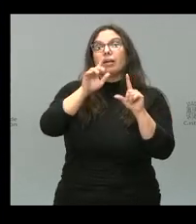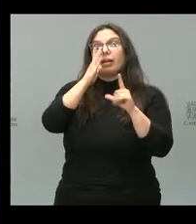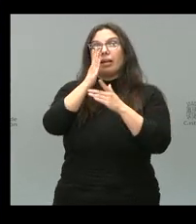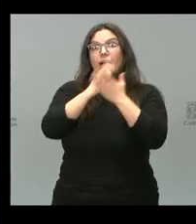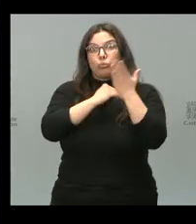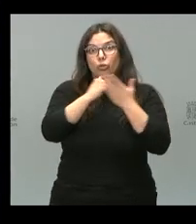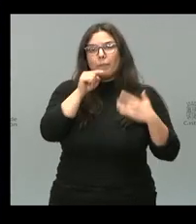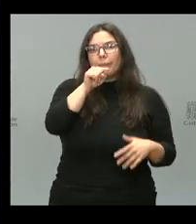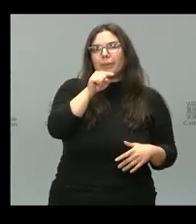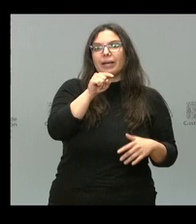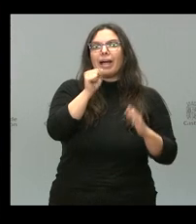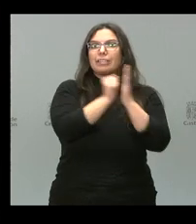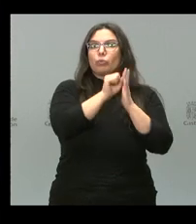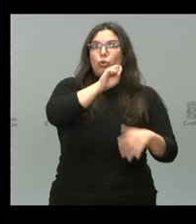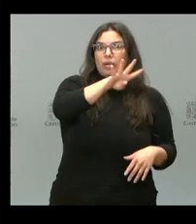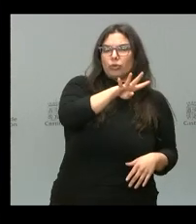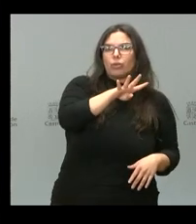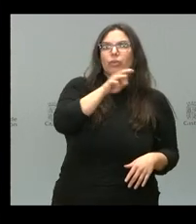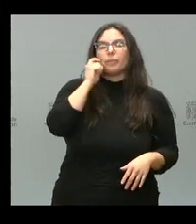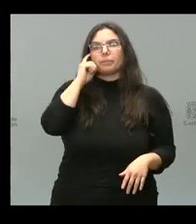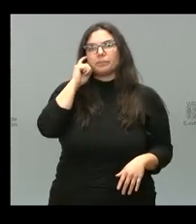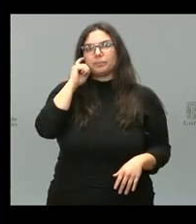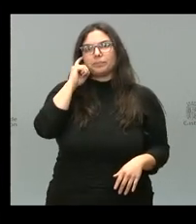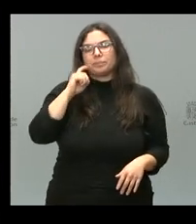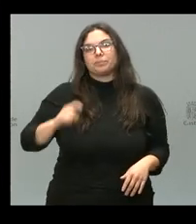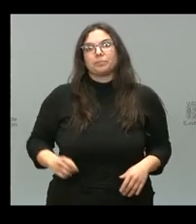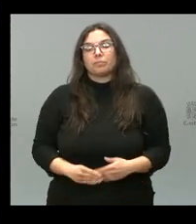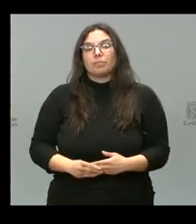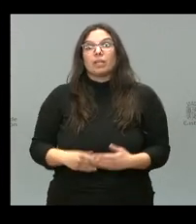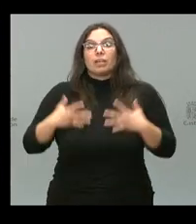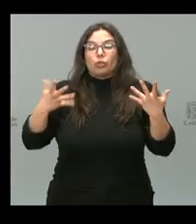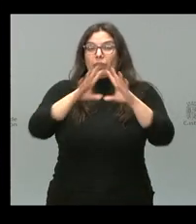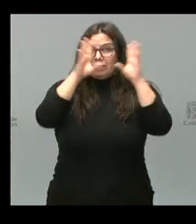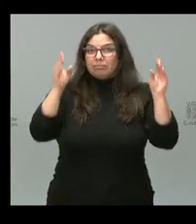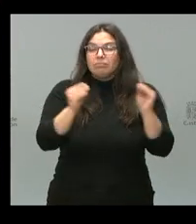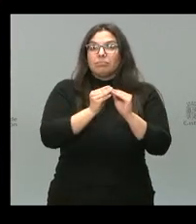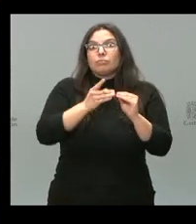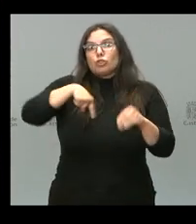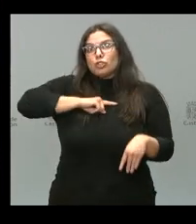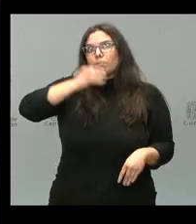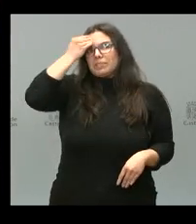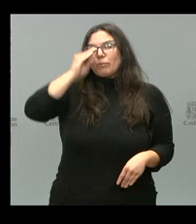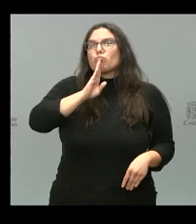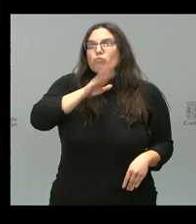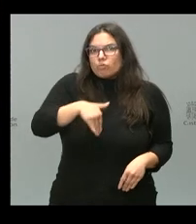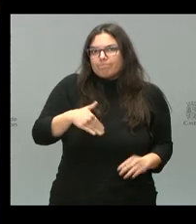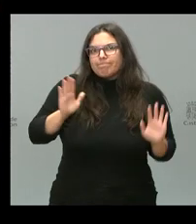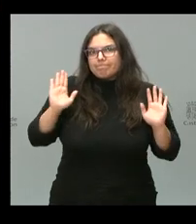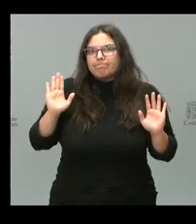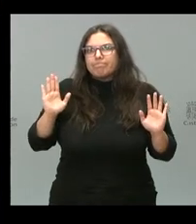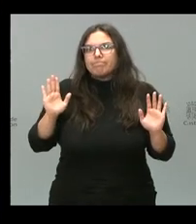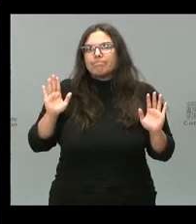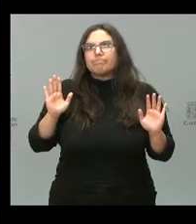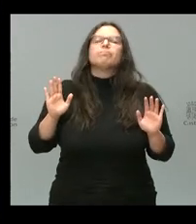autonómica así como para el consejo negativo 37 por todo ello nos parecería oportuno y esto